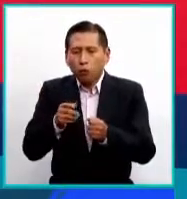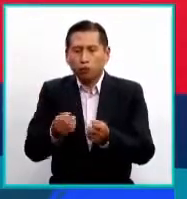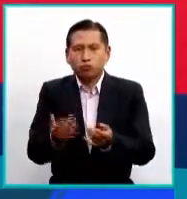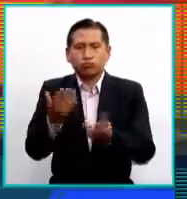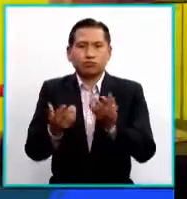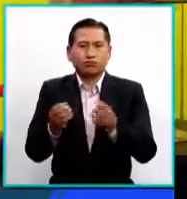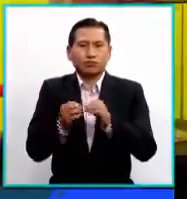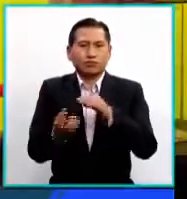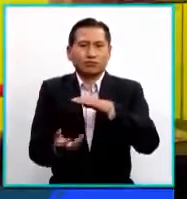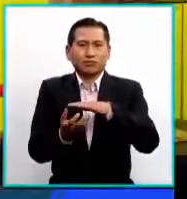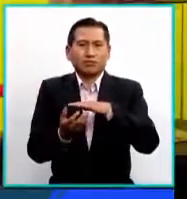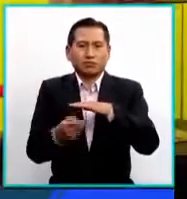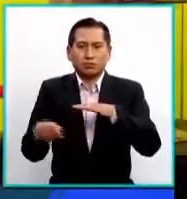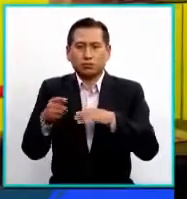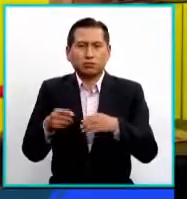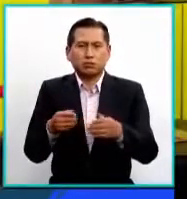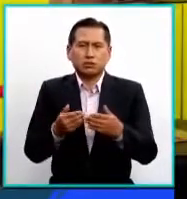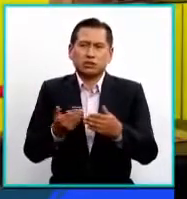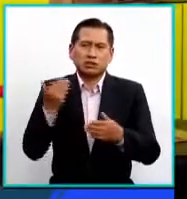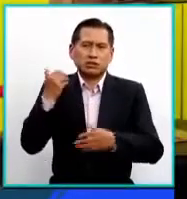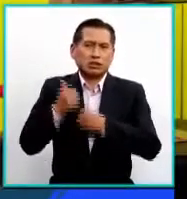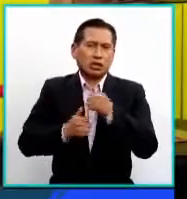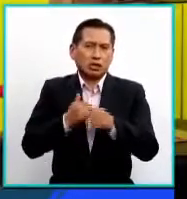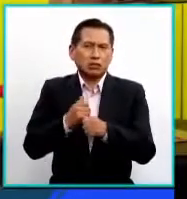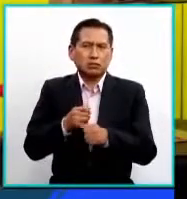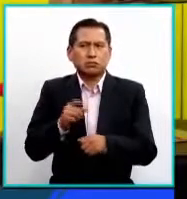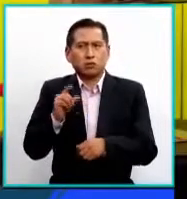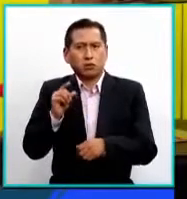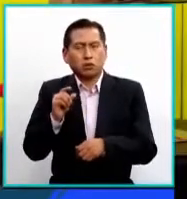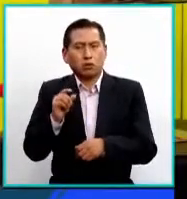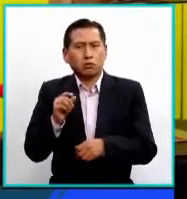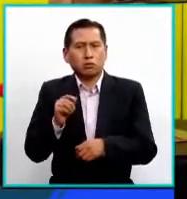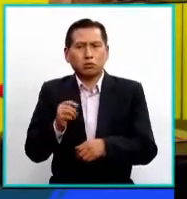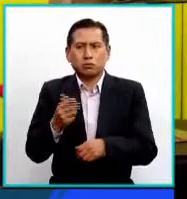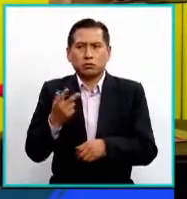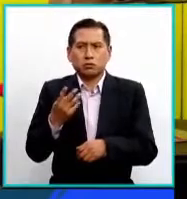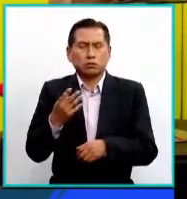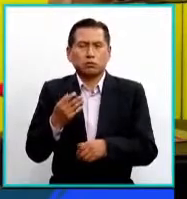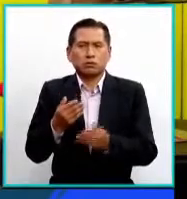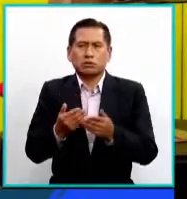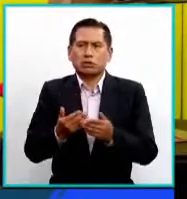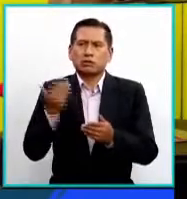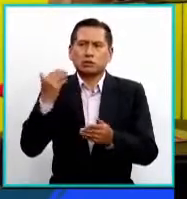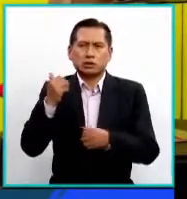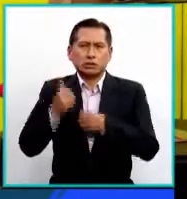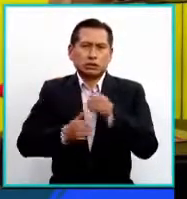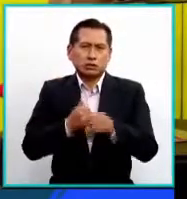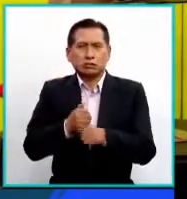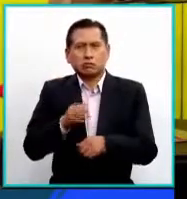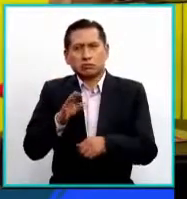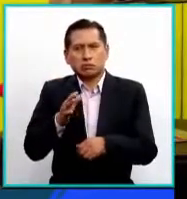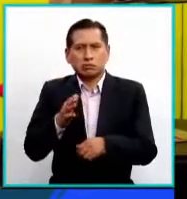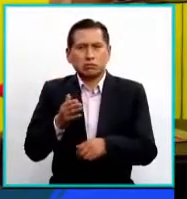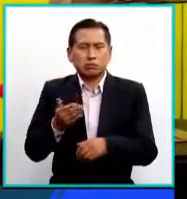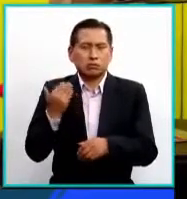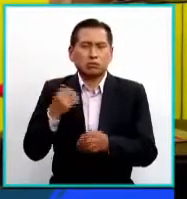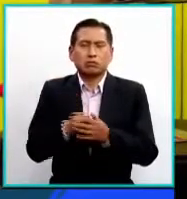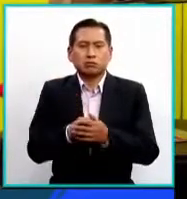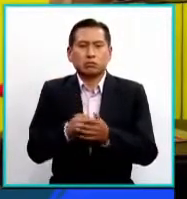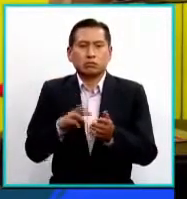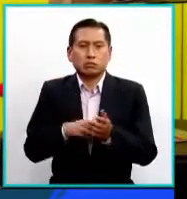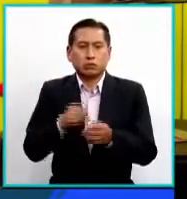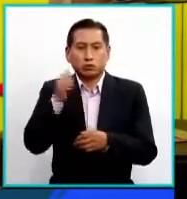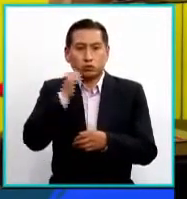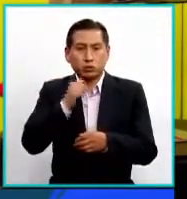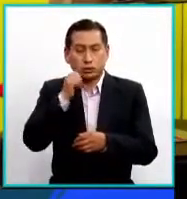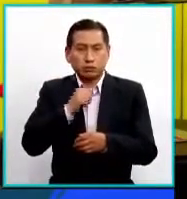Y han sido hace muy pocos años, digo muy pocos años, no digo tres o cuatro, pero digo... digamos, de forma muy contemporánea, en que